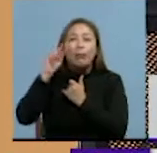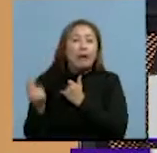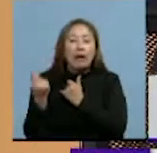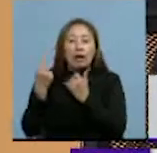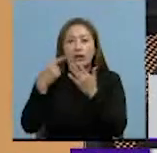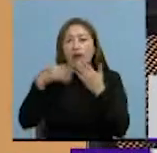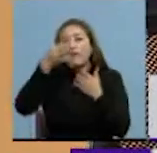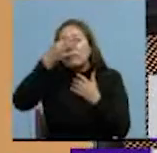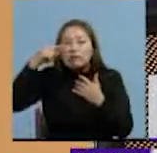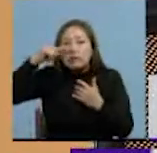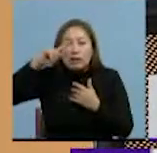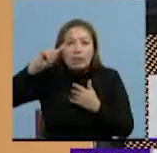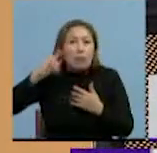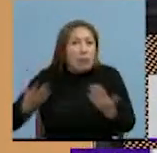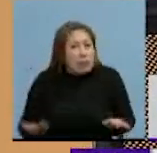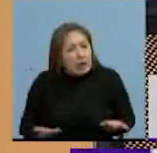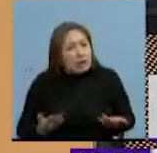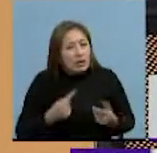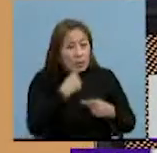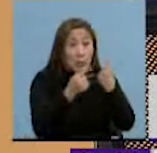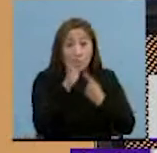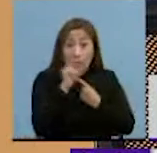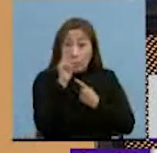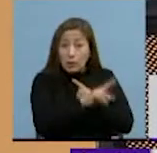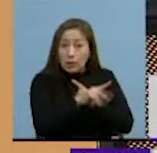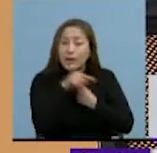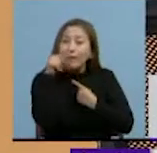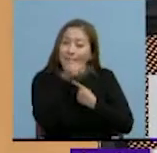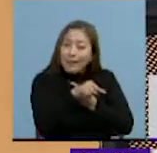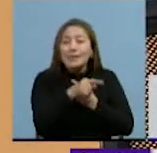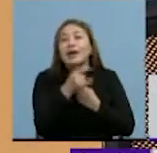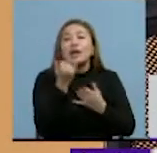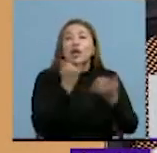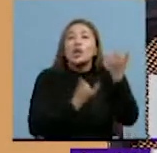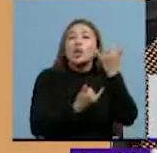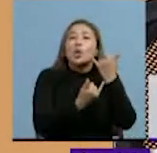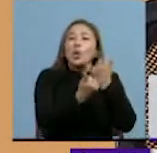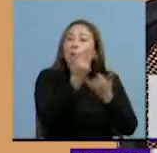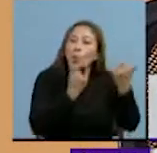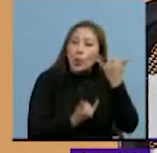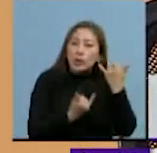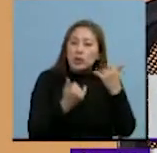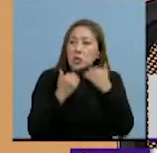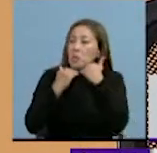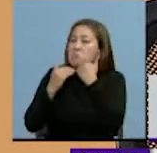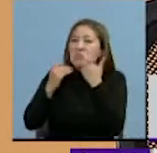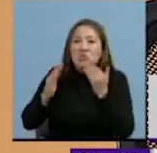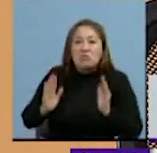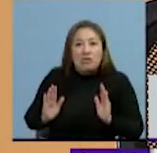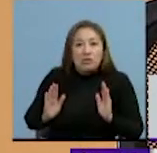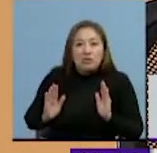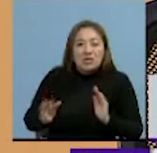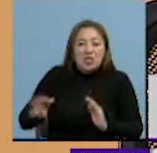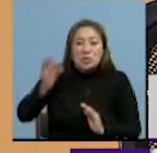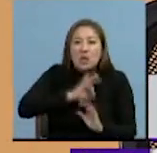57.000, 27.000. También hablamos con ella. Yo creo que ella, que lo que nos respondió en su momento, que ella no tenía ni idea, que ella no